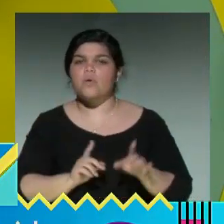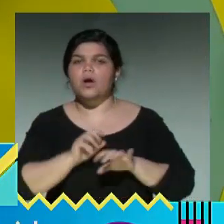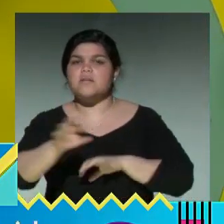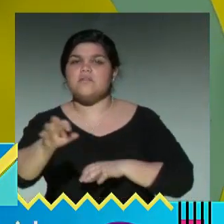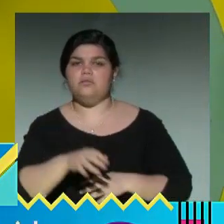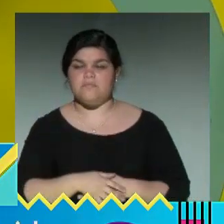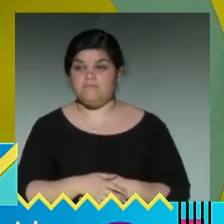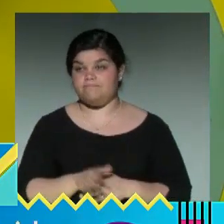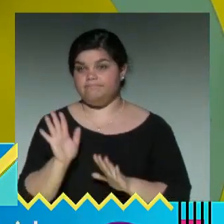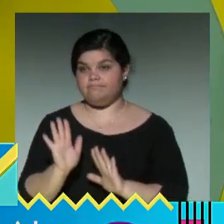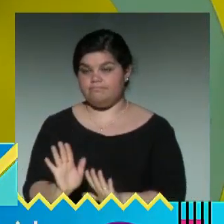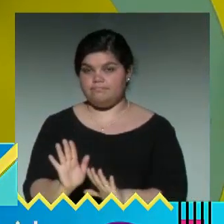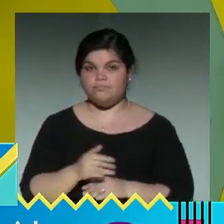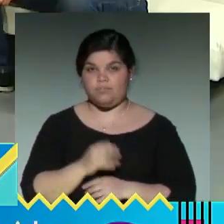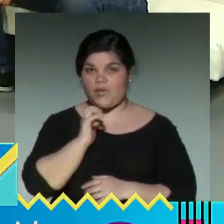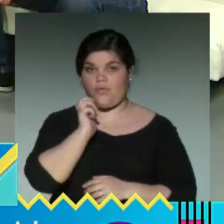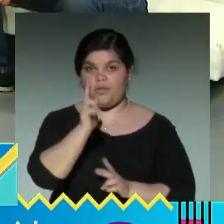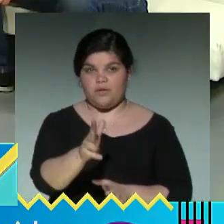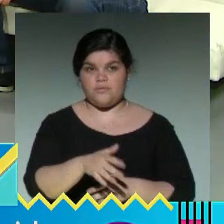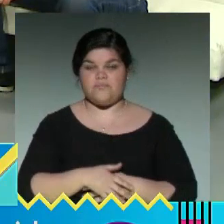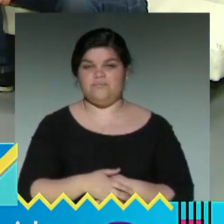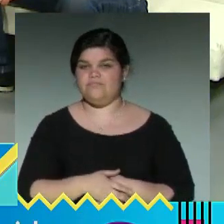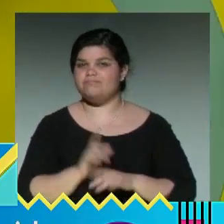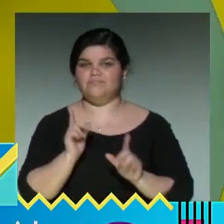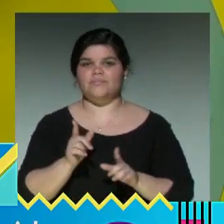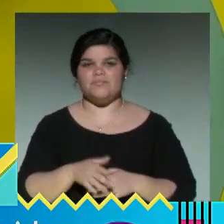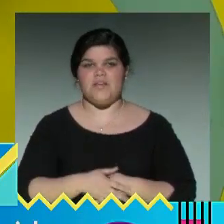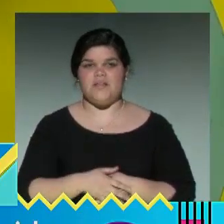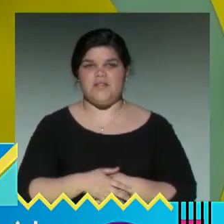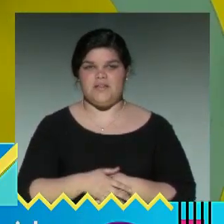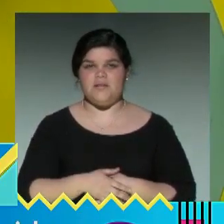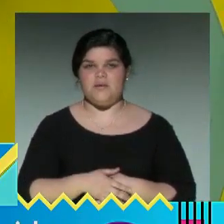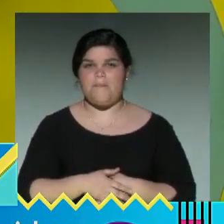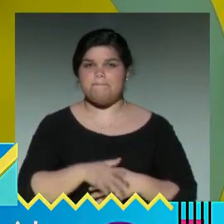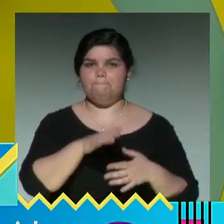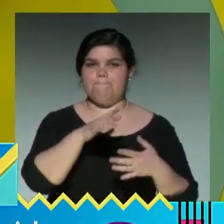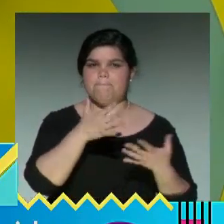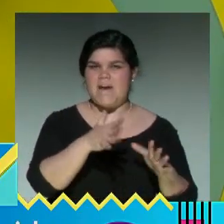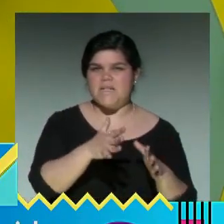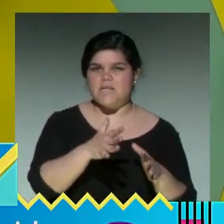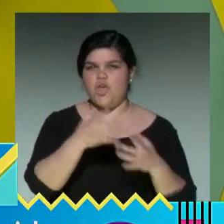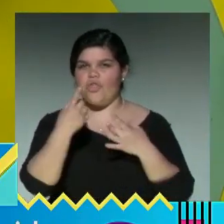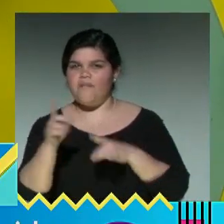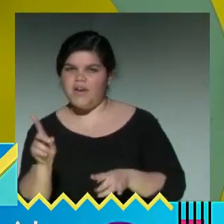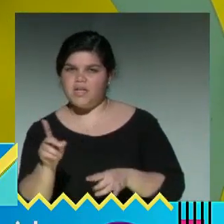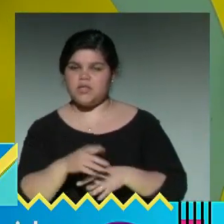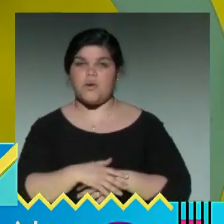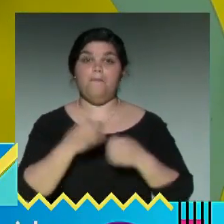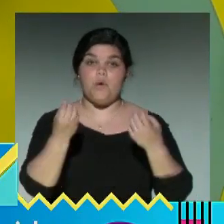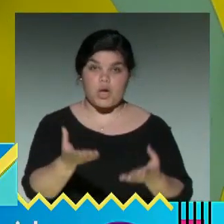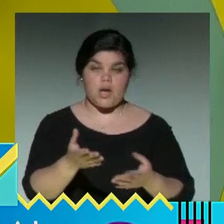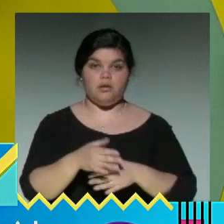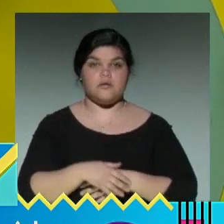título del programa. Parecido, pero distinto, porque la extensión